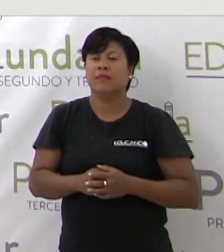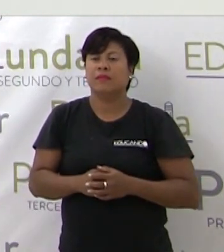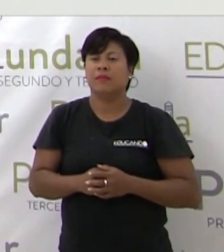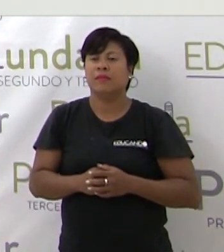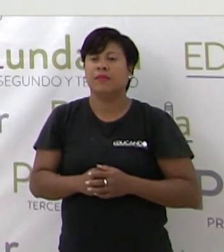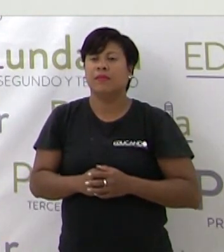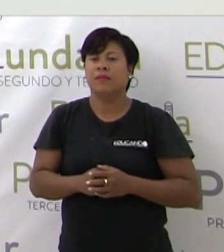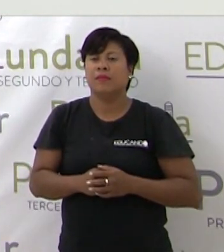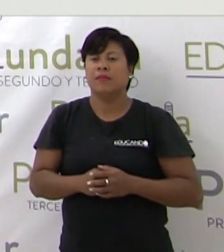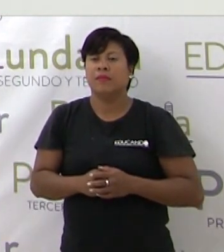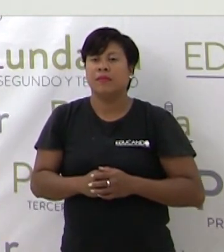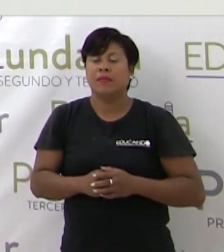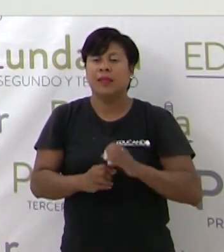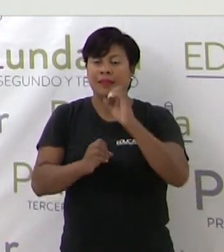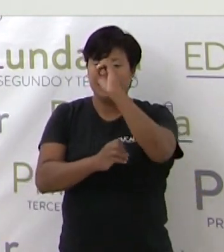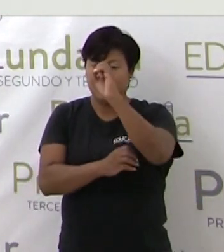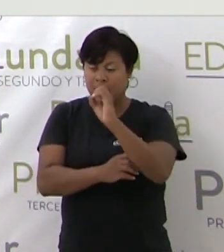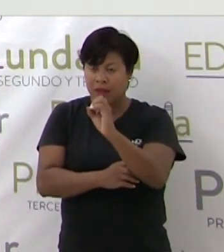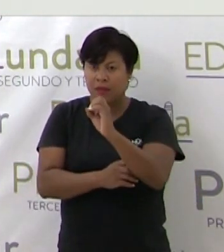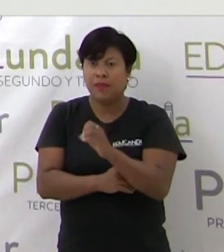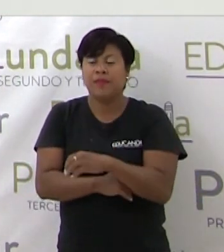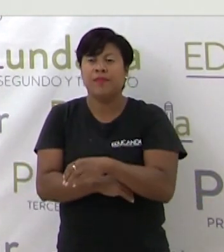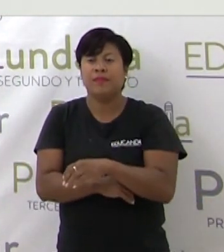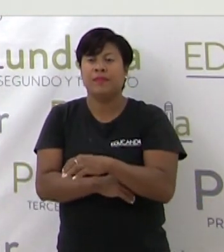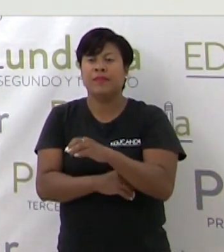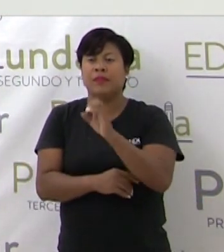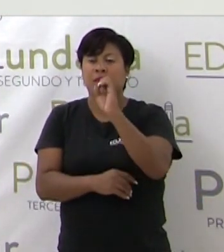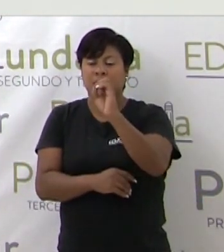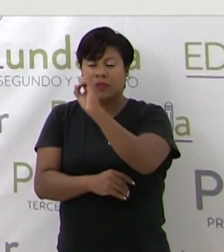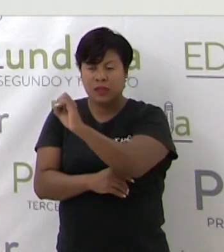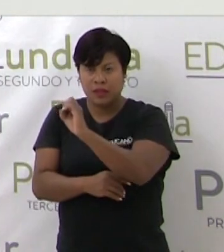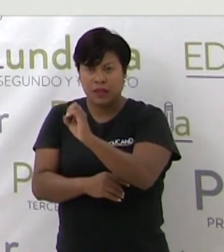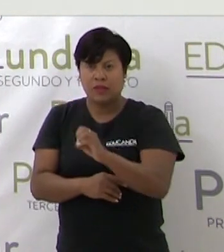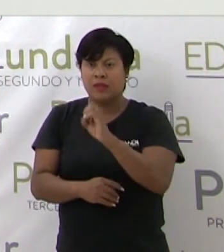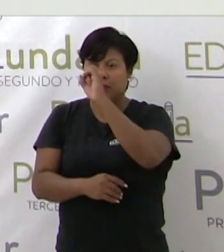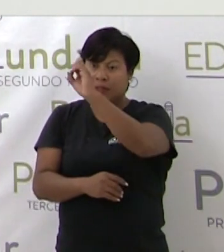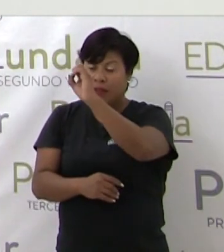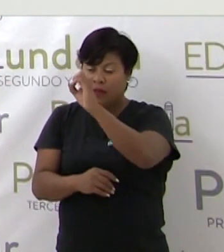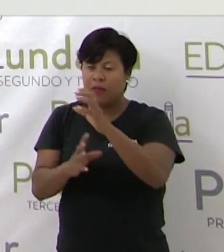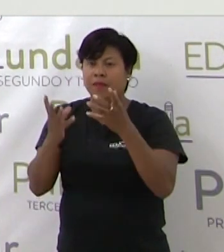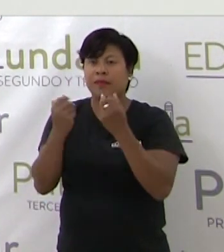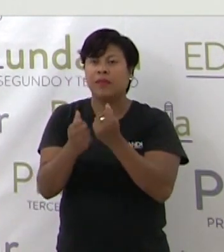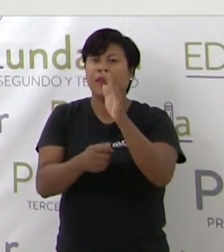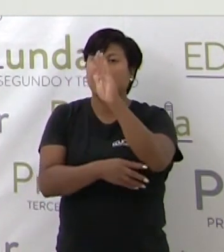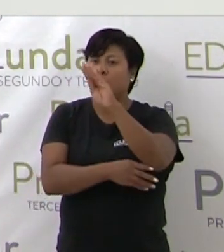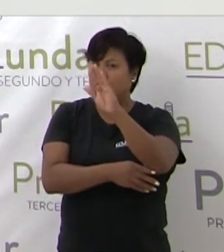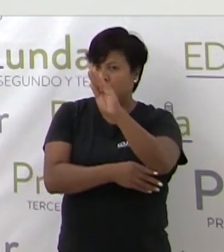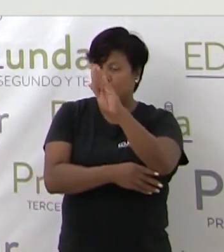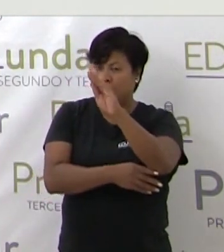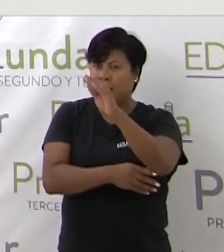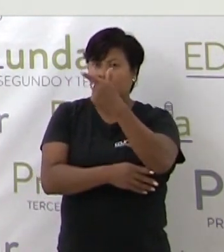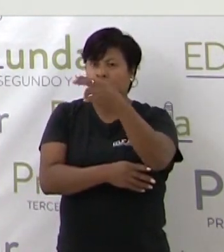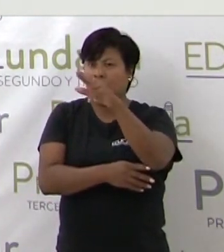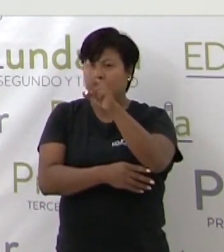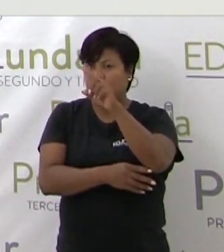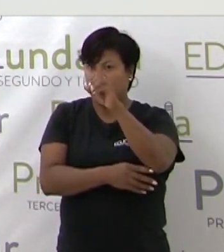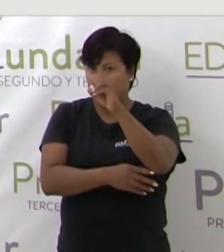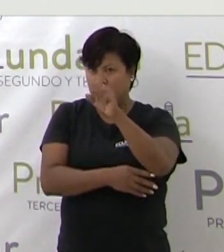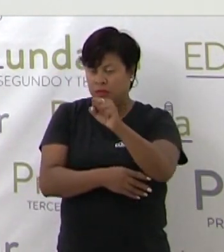y nos da 0, son 0, le ponemos 0, ahí está, 90